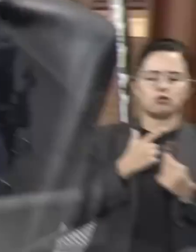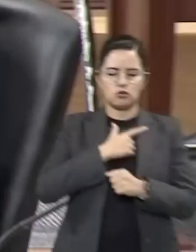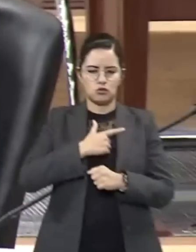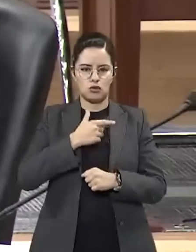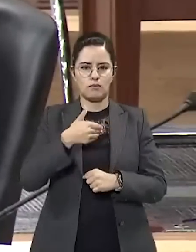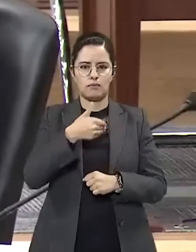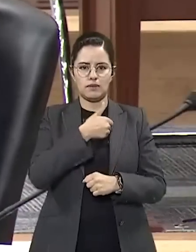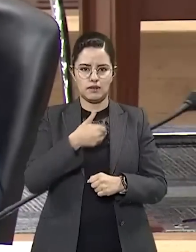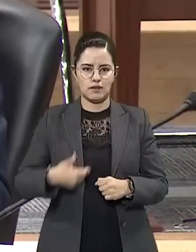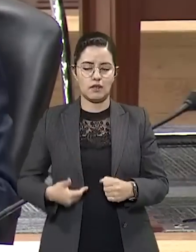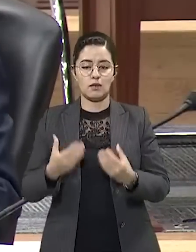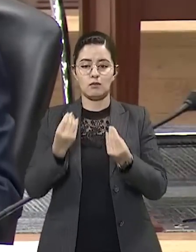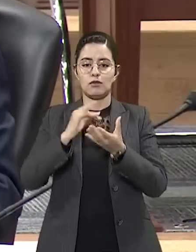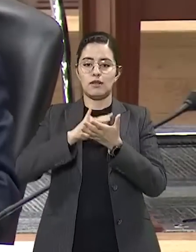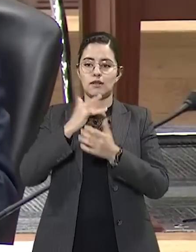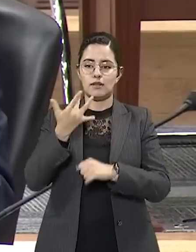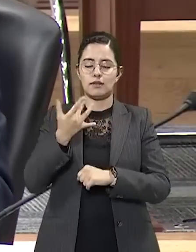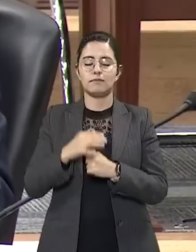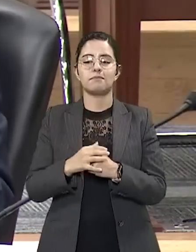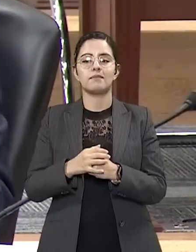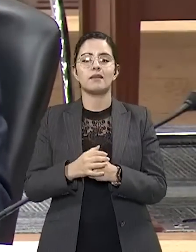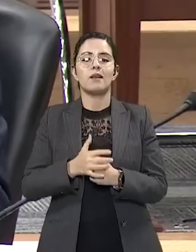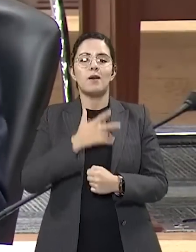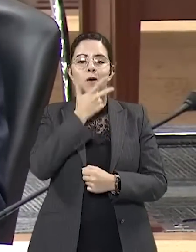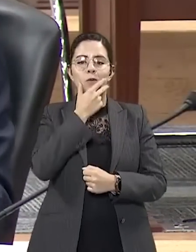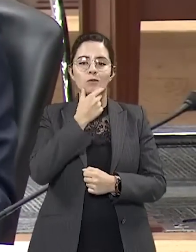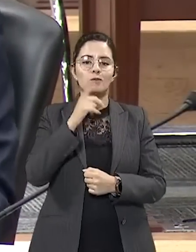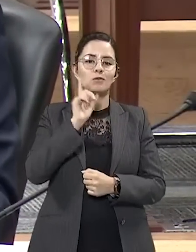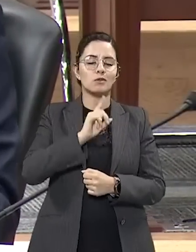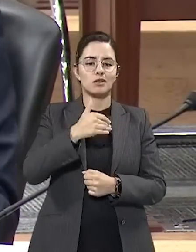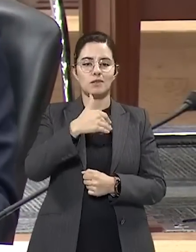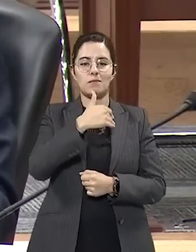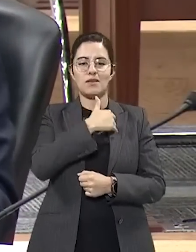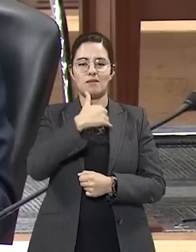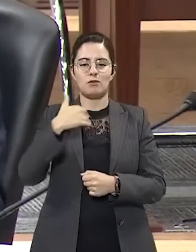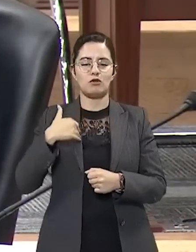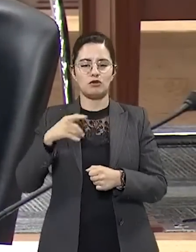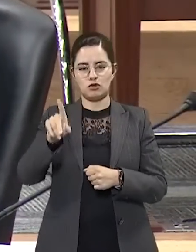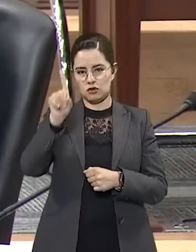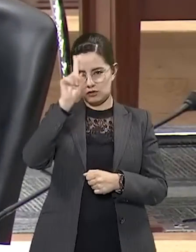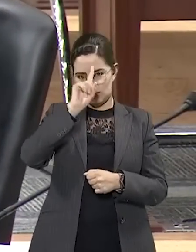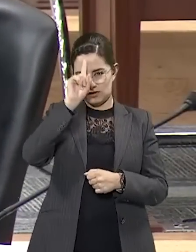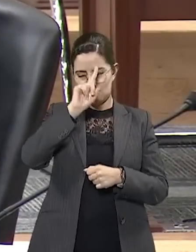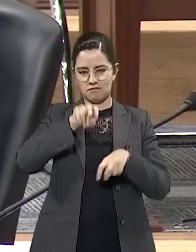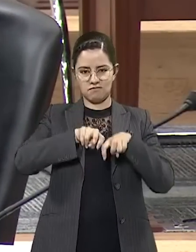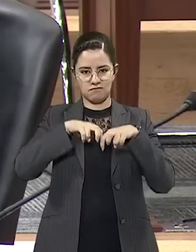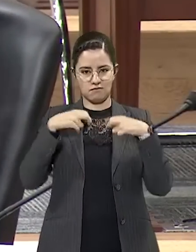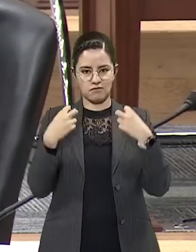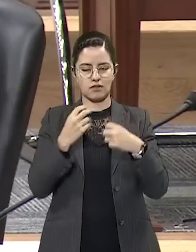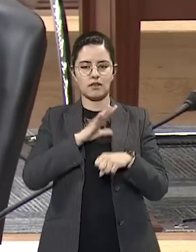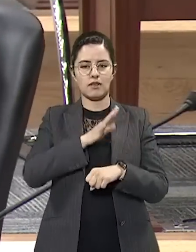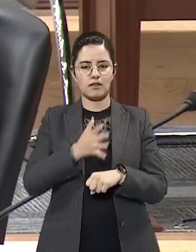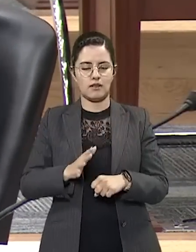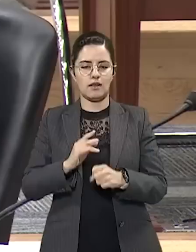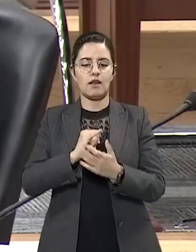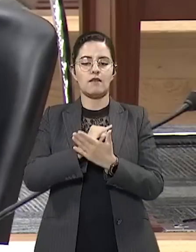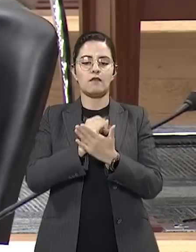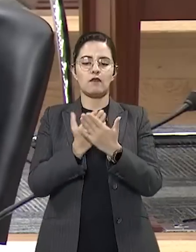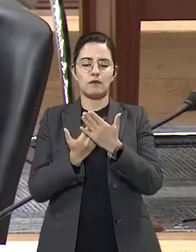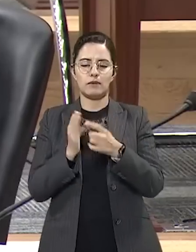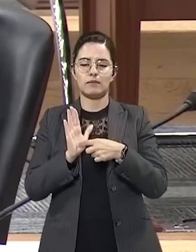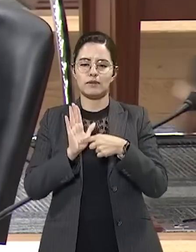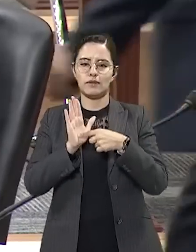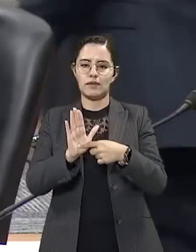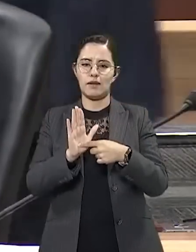gente Muchas gracias estimadas y estimados integrantes del Consejo general presenta un informe relacionado